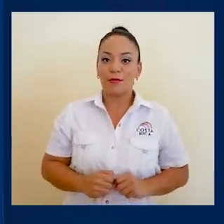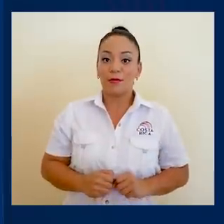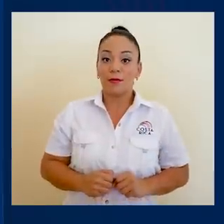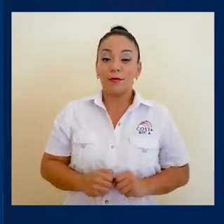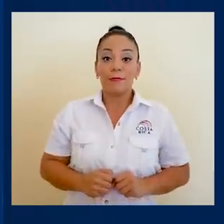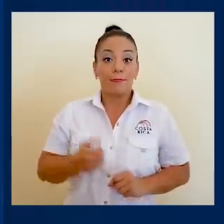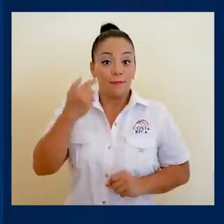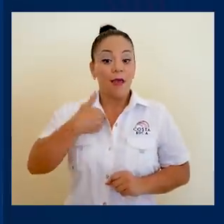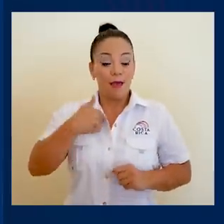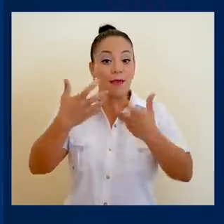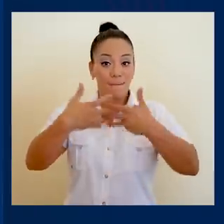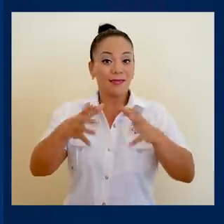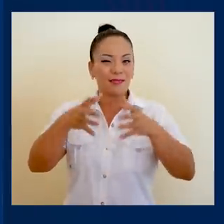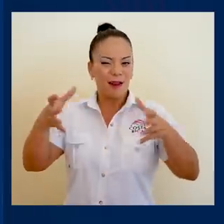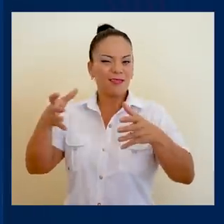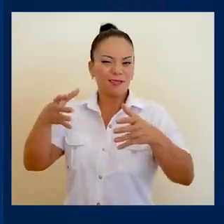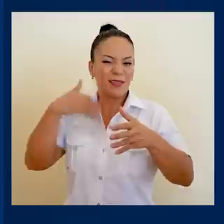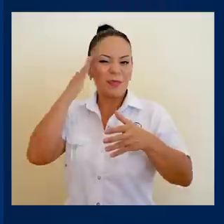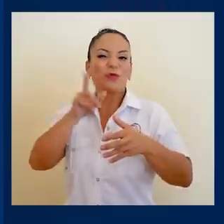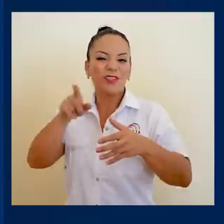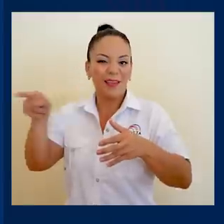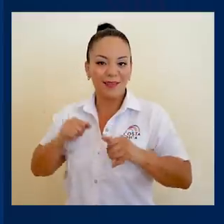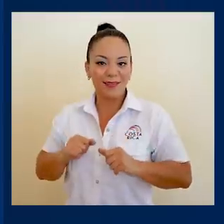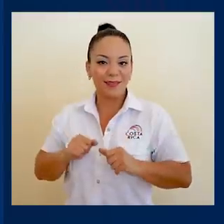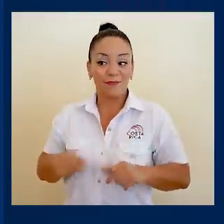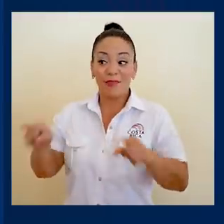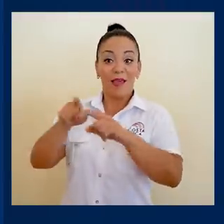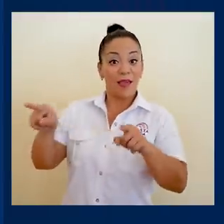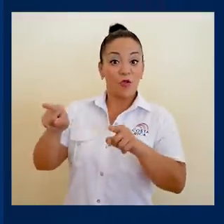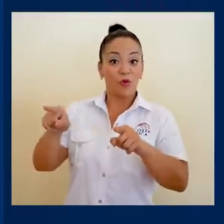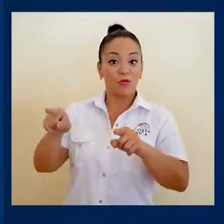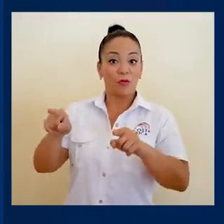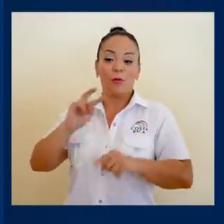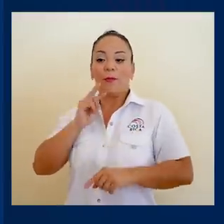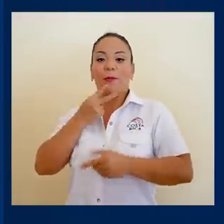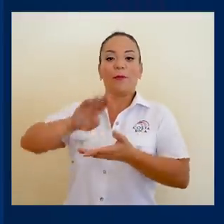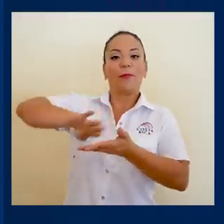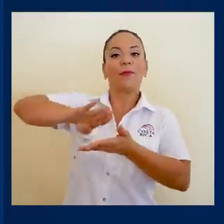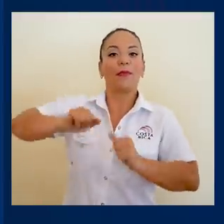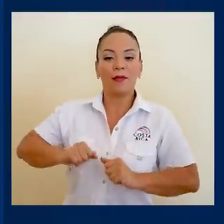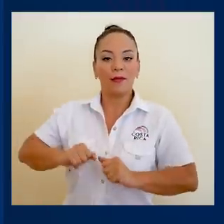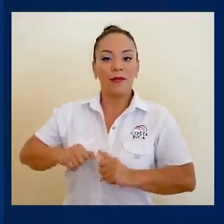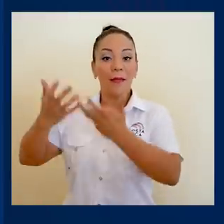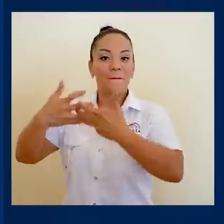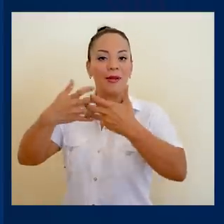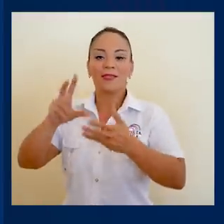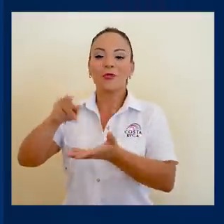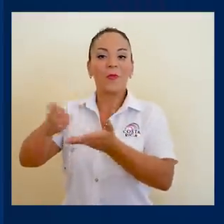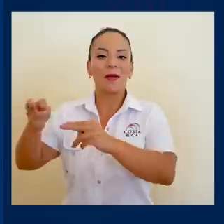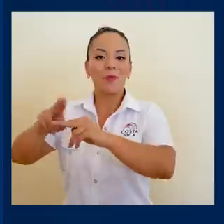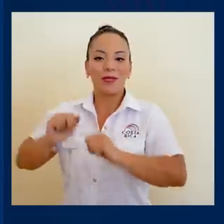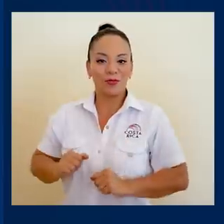esos grandes evasores, que ya son famosos, dejen de dividir sus empresas, sus actividades económicas